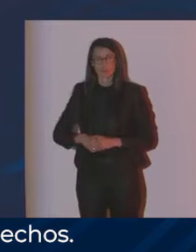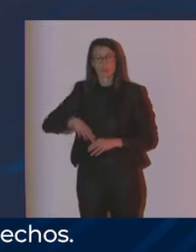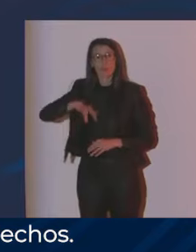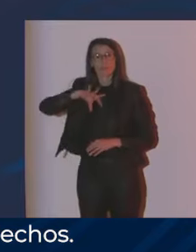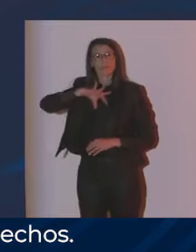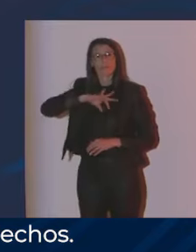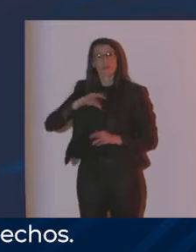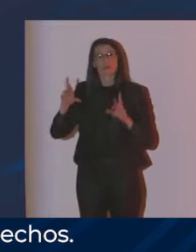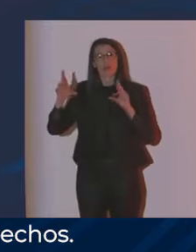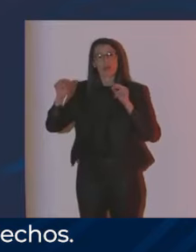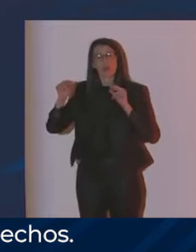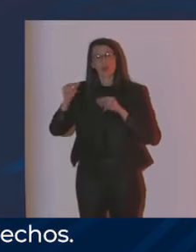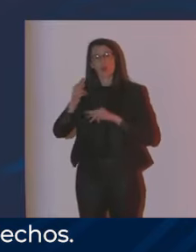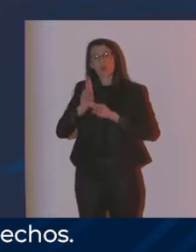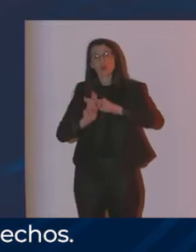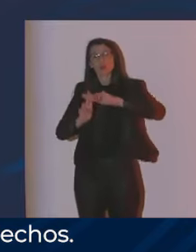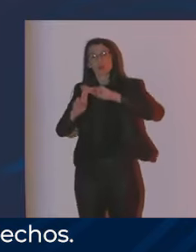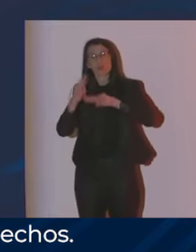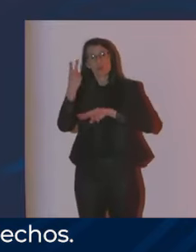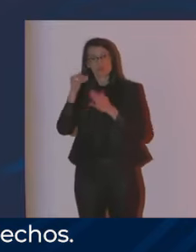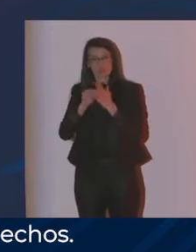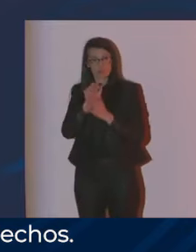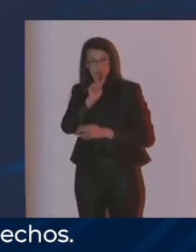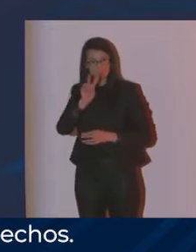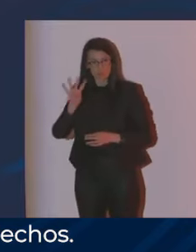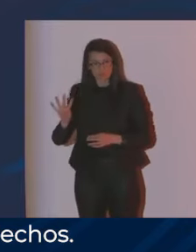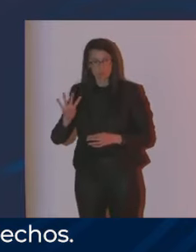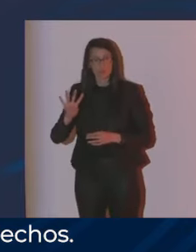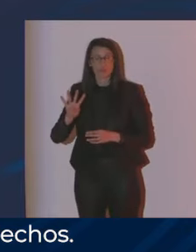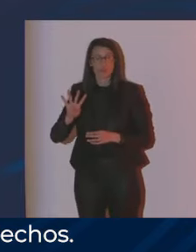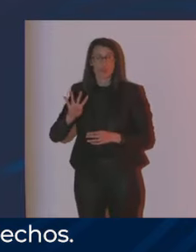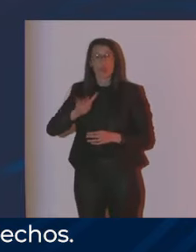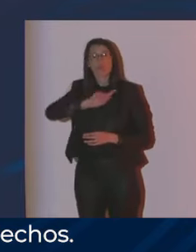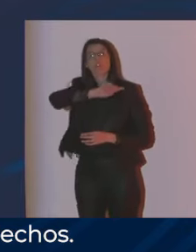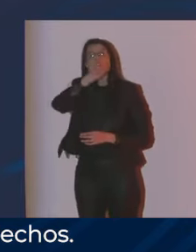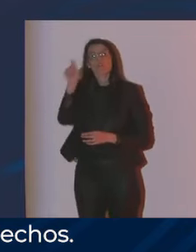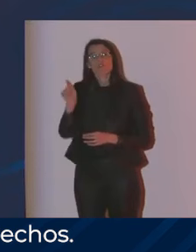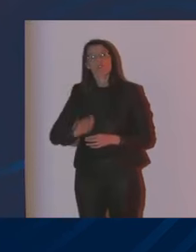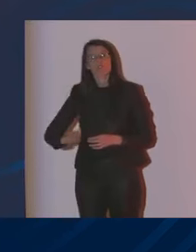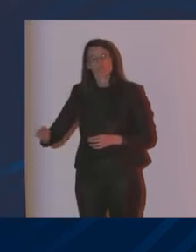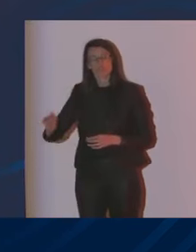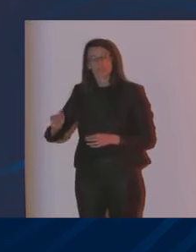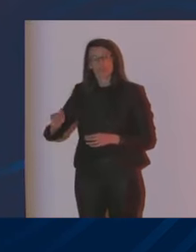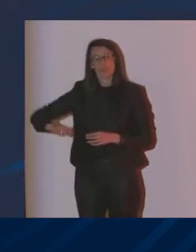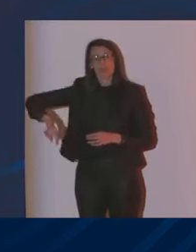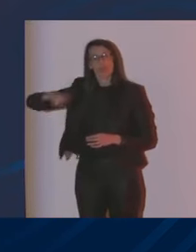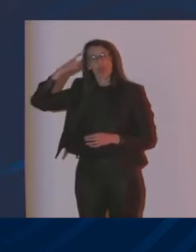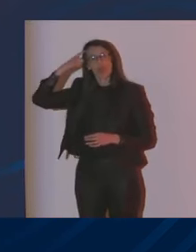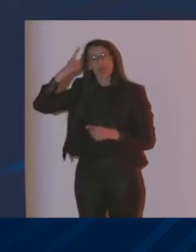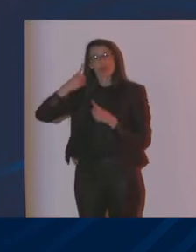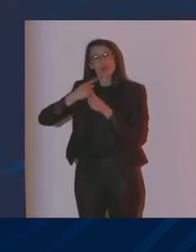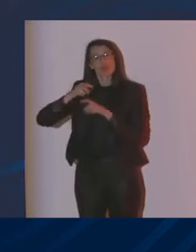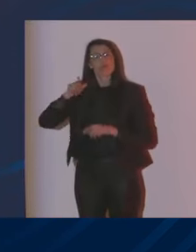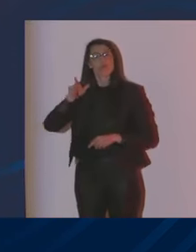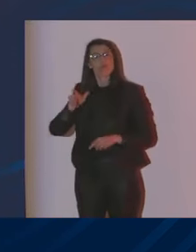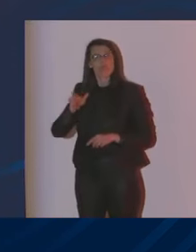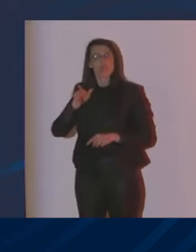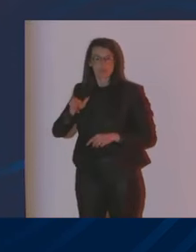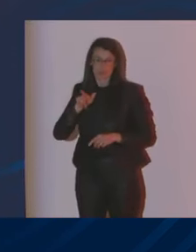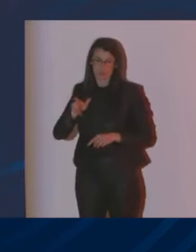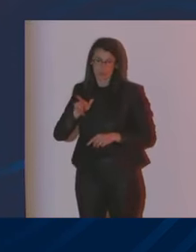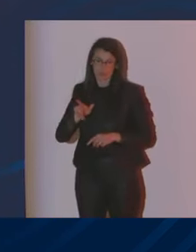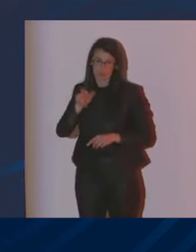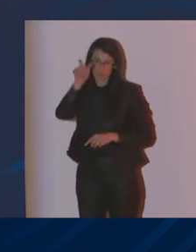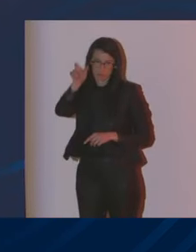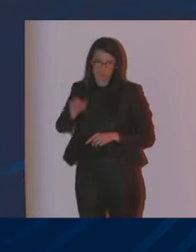Medalla de Oro Cruz Roja 2024 a la Fundación Neuroderechos. Recoge la medalla don Rafael